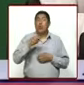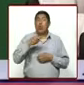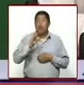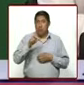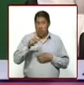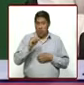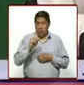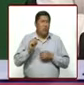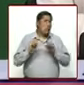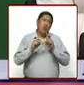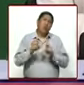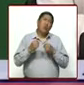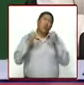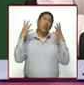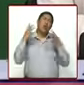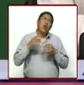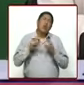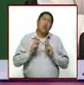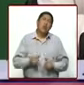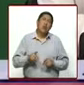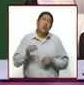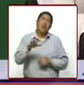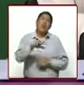¿Cuánta población hay en Portachuelo?